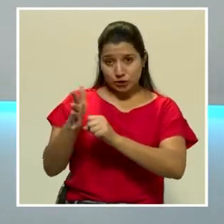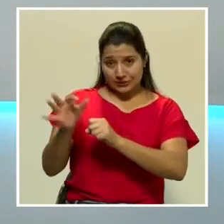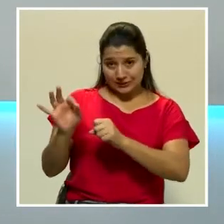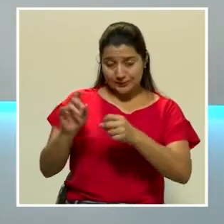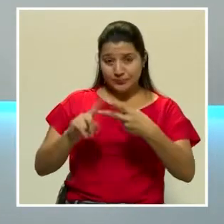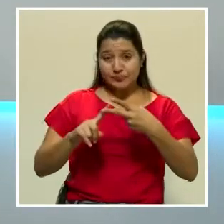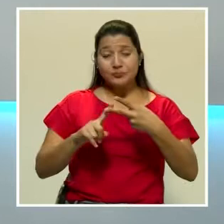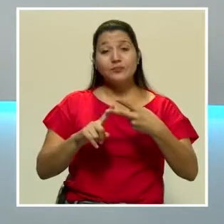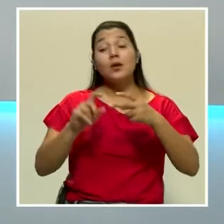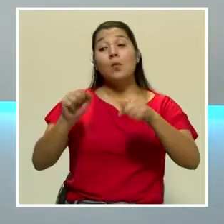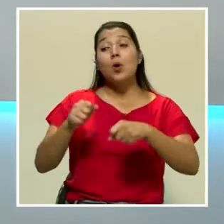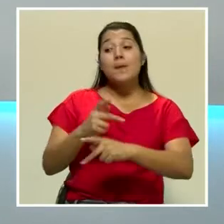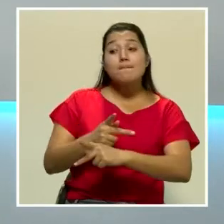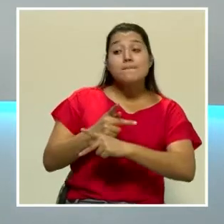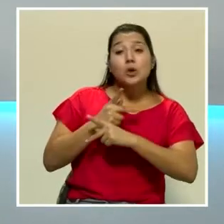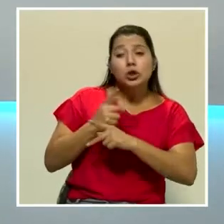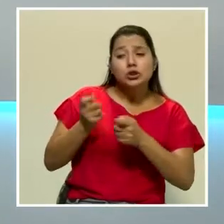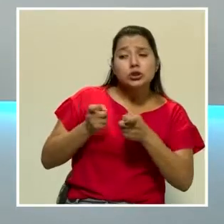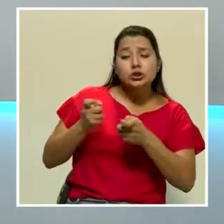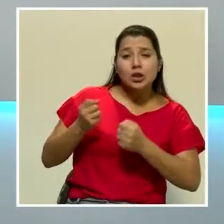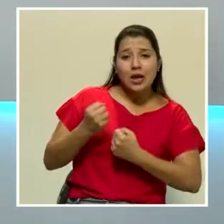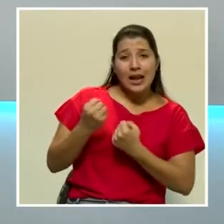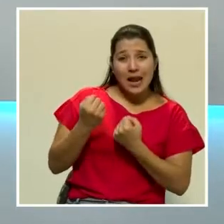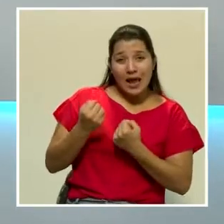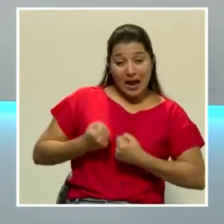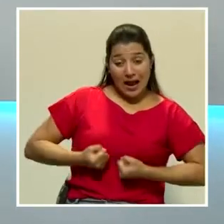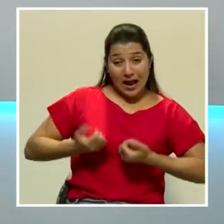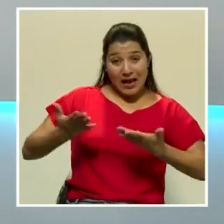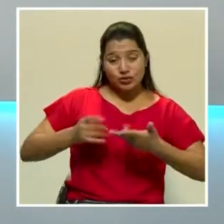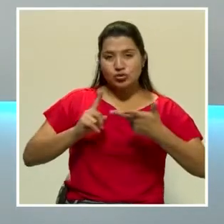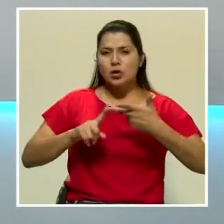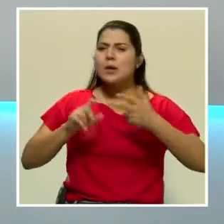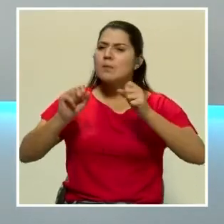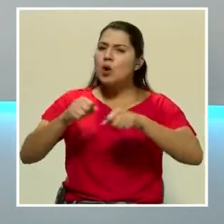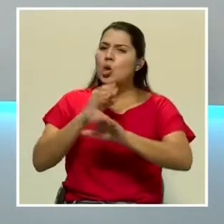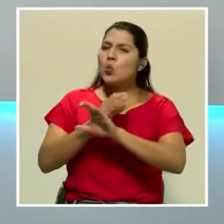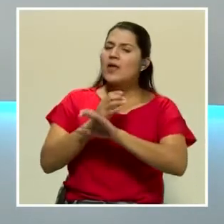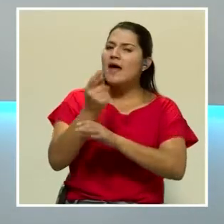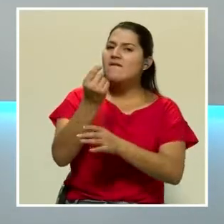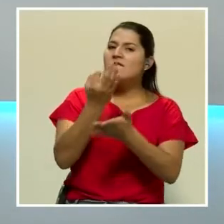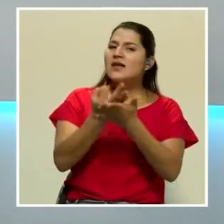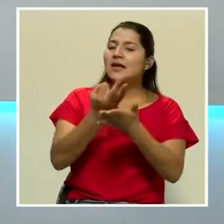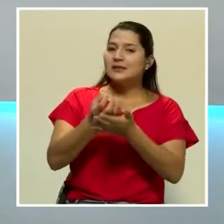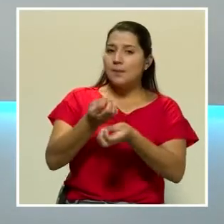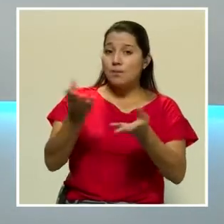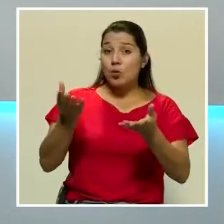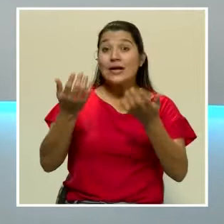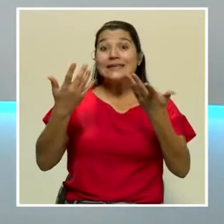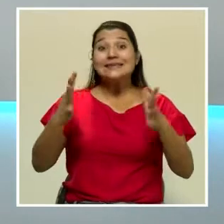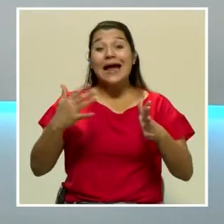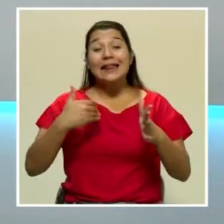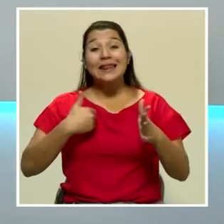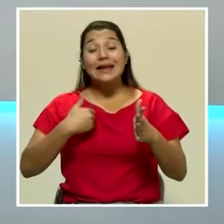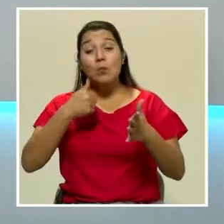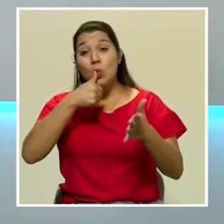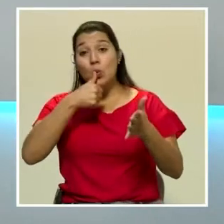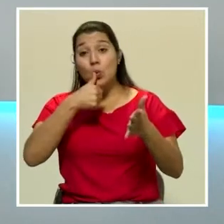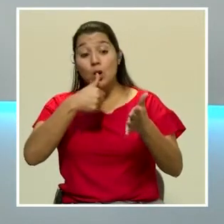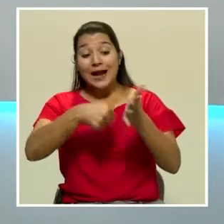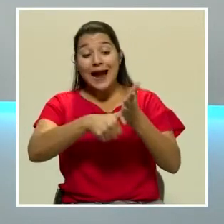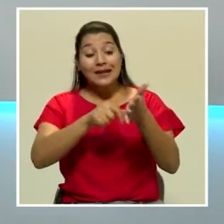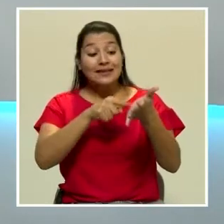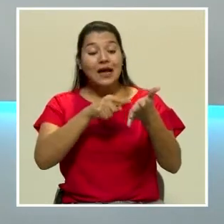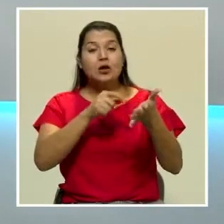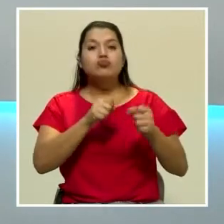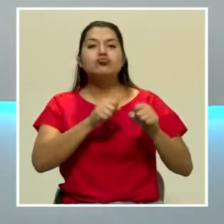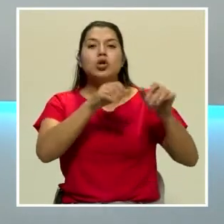la estabilidad de las finanzas públicas. Tenemos acá la copia de la carta de renuncia presentada por el ministro de Hacienda.